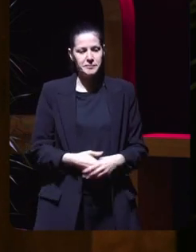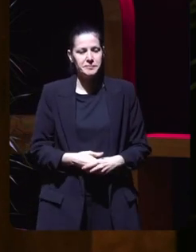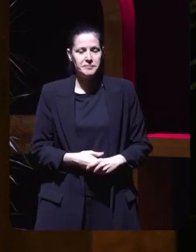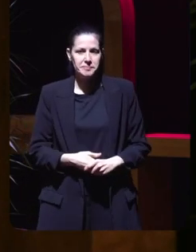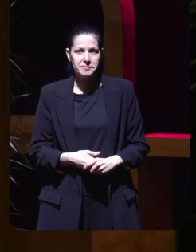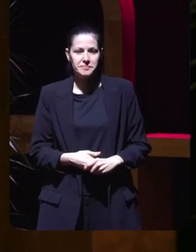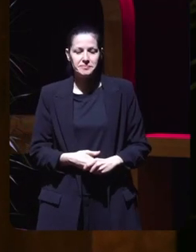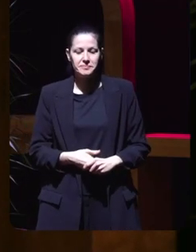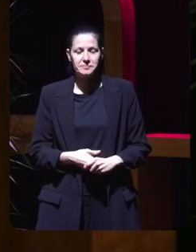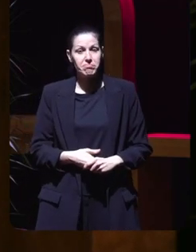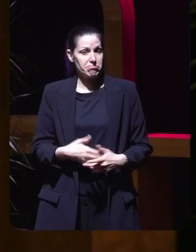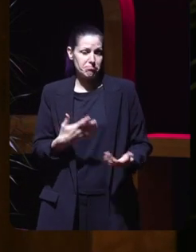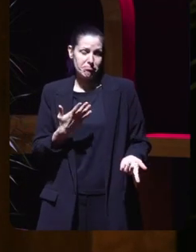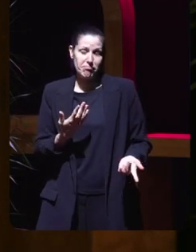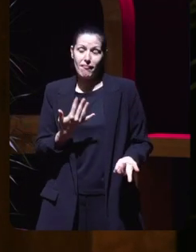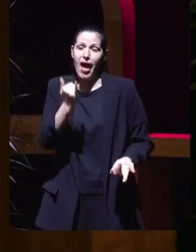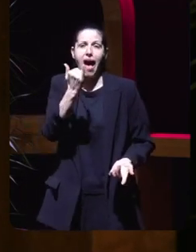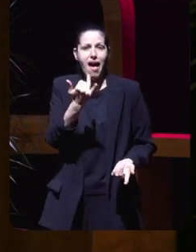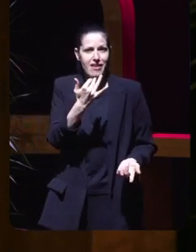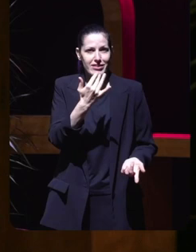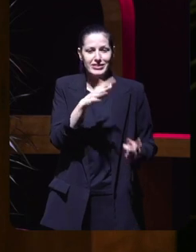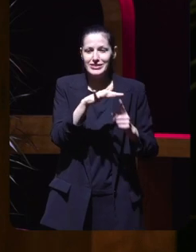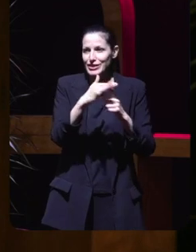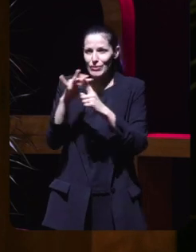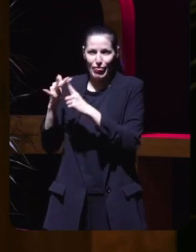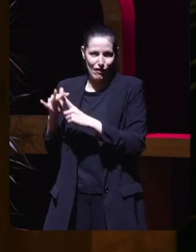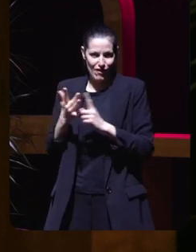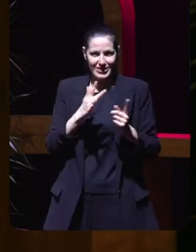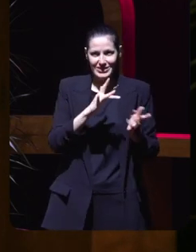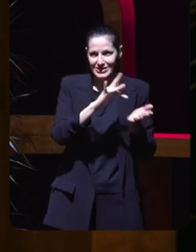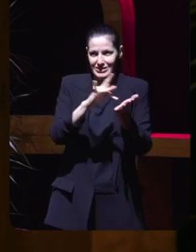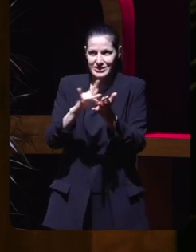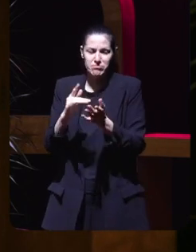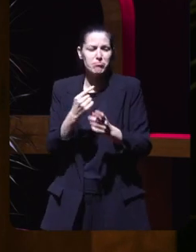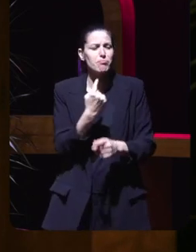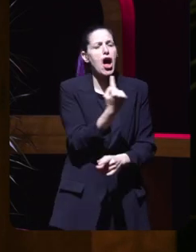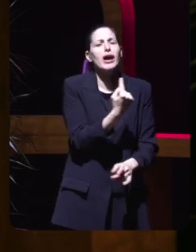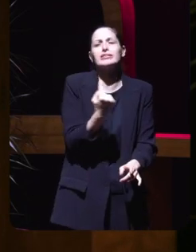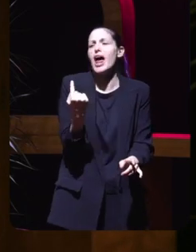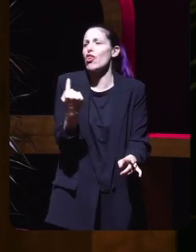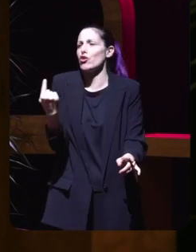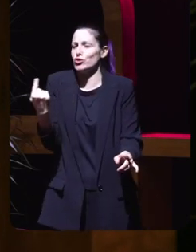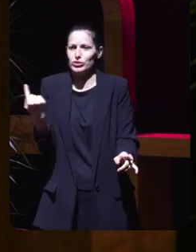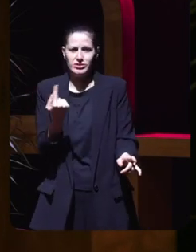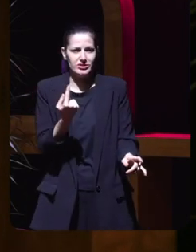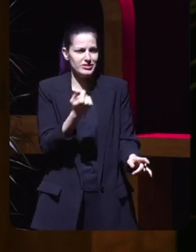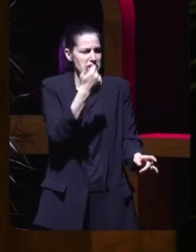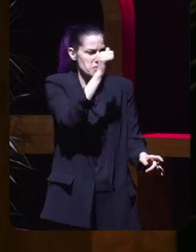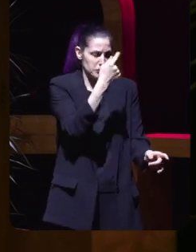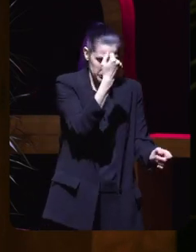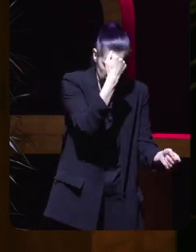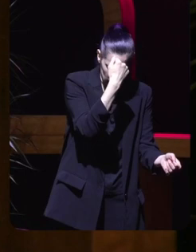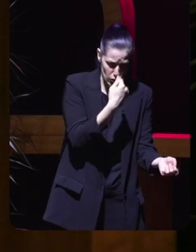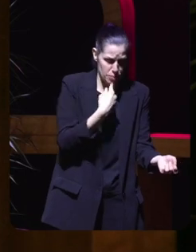pueden ser o mayor Pues sí casos que pasan cosas no digamos hay casos aislados y bueno tal hay que tío más más tonto no pero